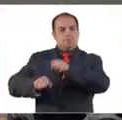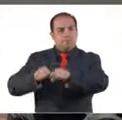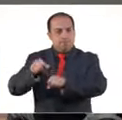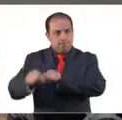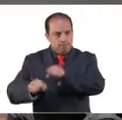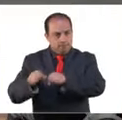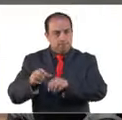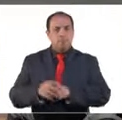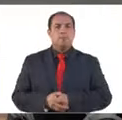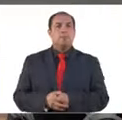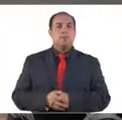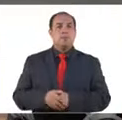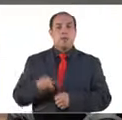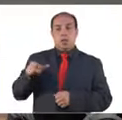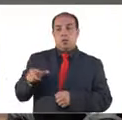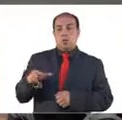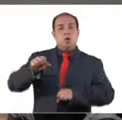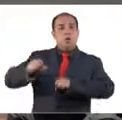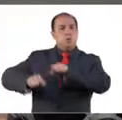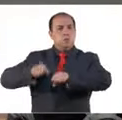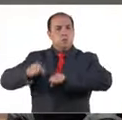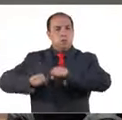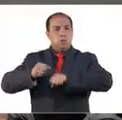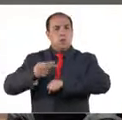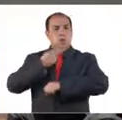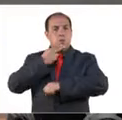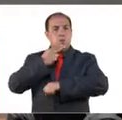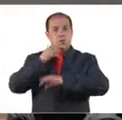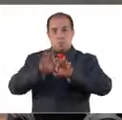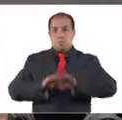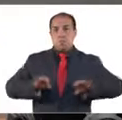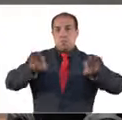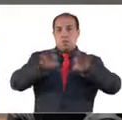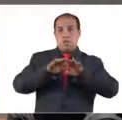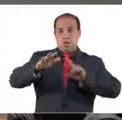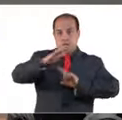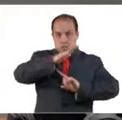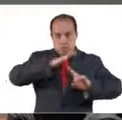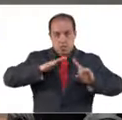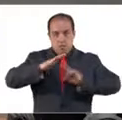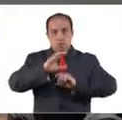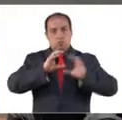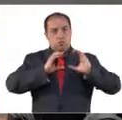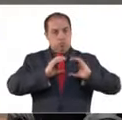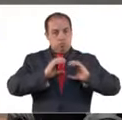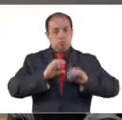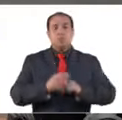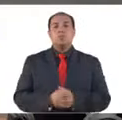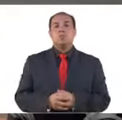y las ciclovías, el uso de la bicicleta es muy importante ambientalmente